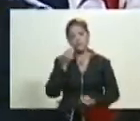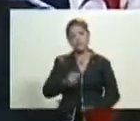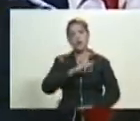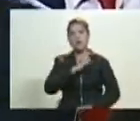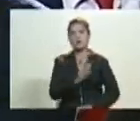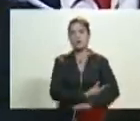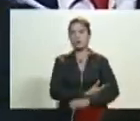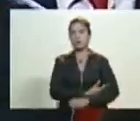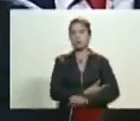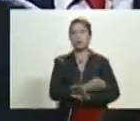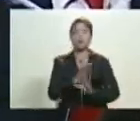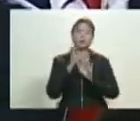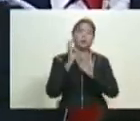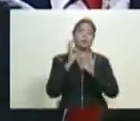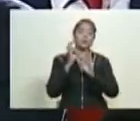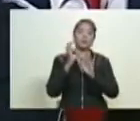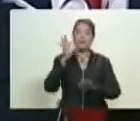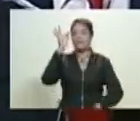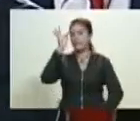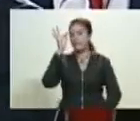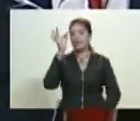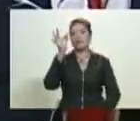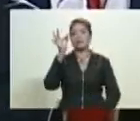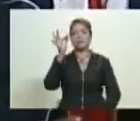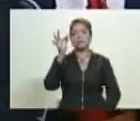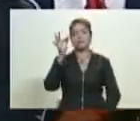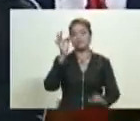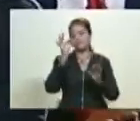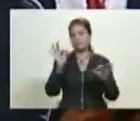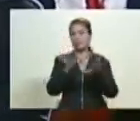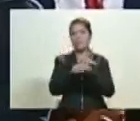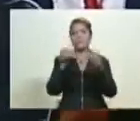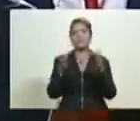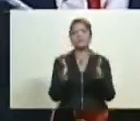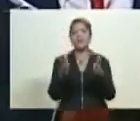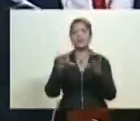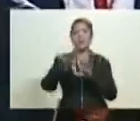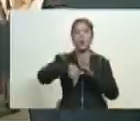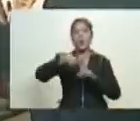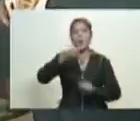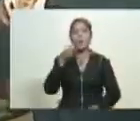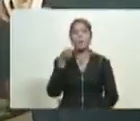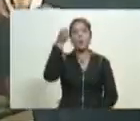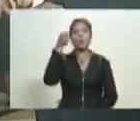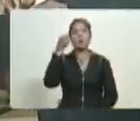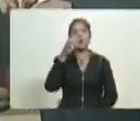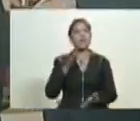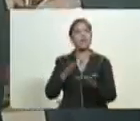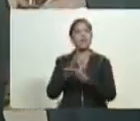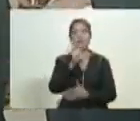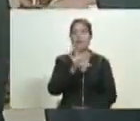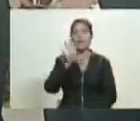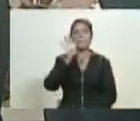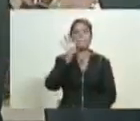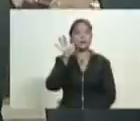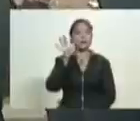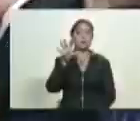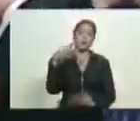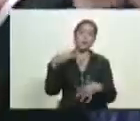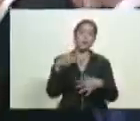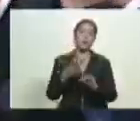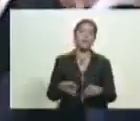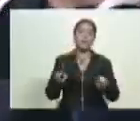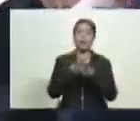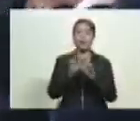valiente, digno fiscal del Ministerio Público, leal a la patria, un supremo